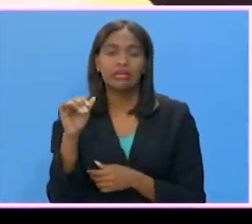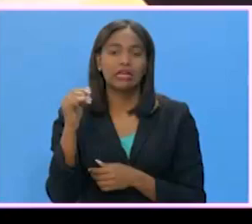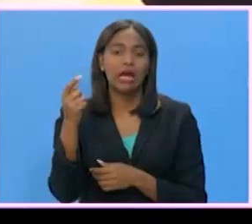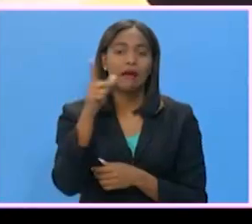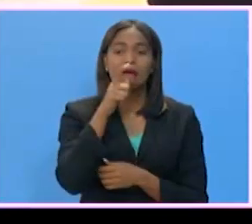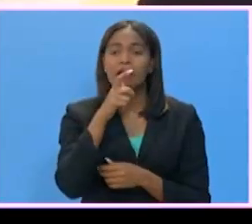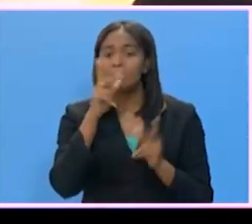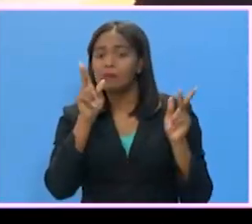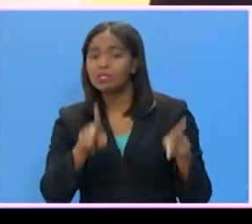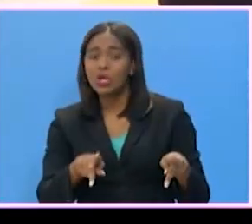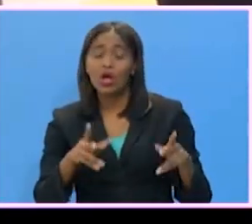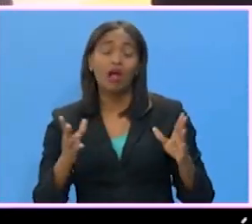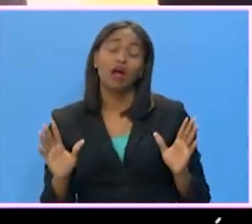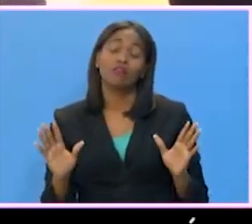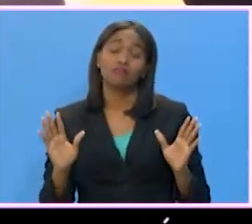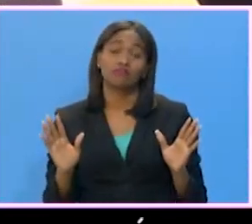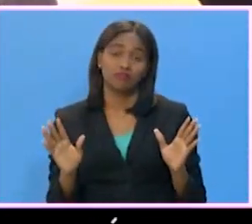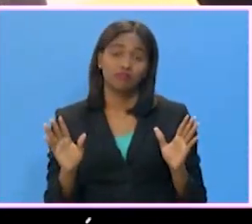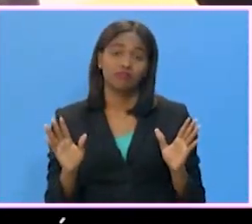descarto porque